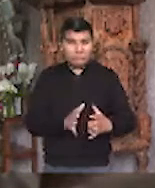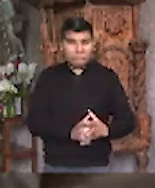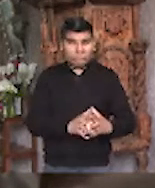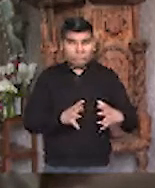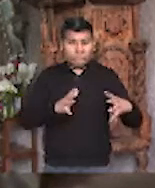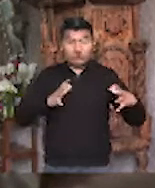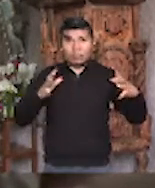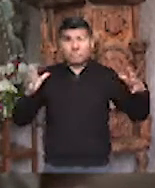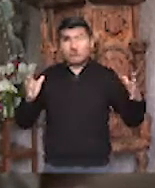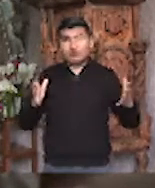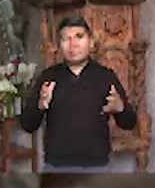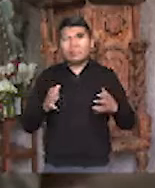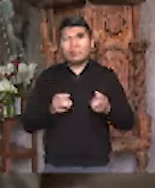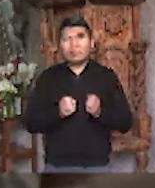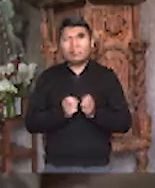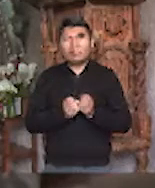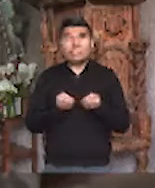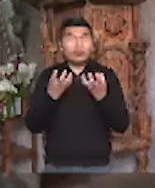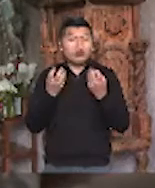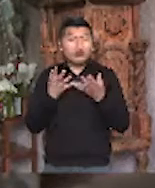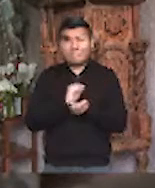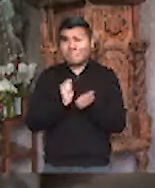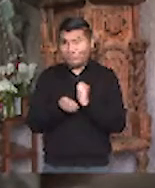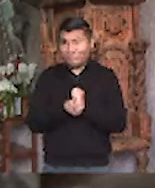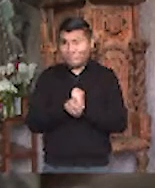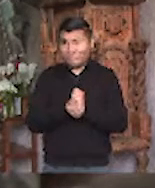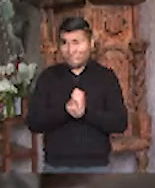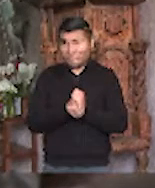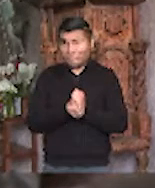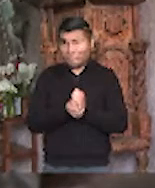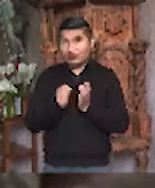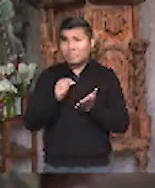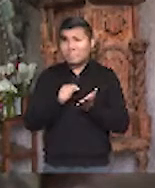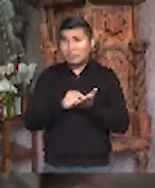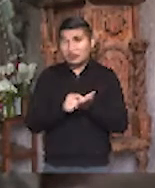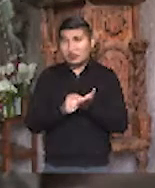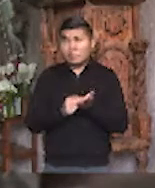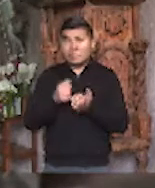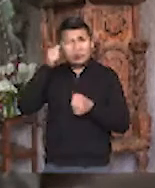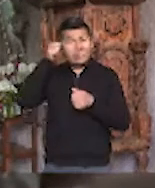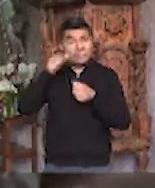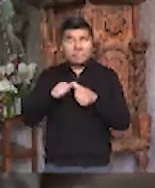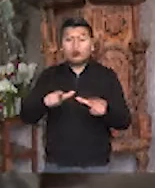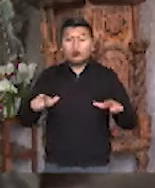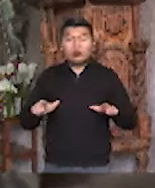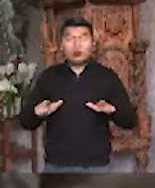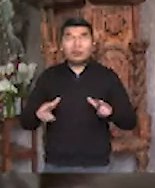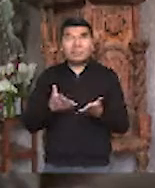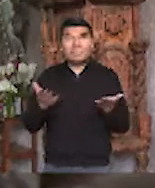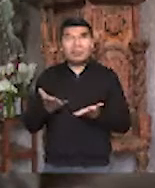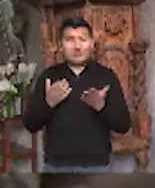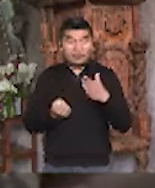hagamos una ambientación del lugar donde suceden estos acontecimientos